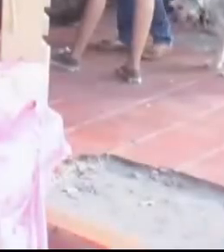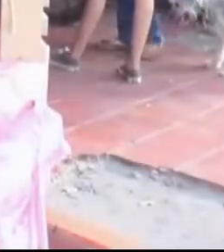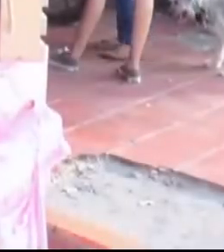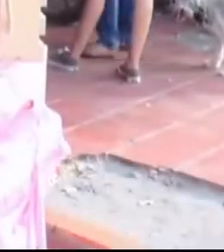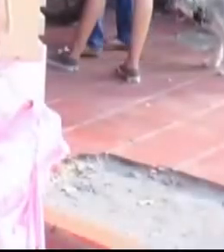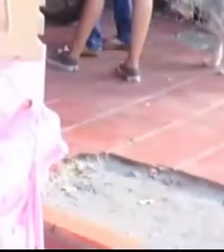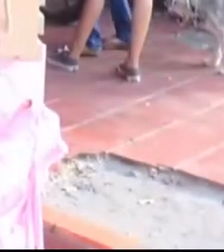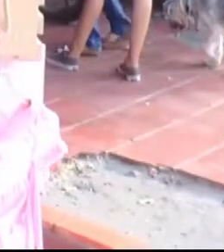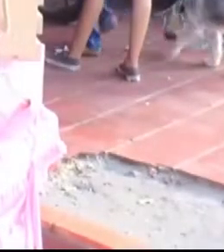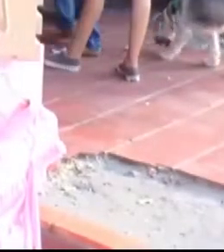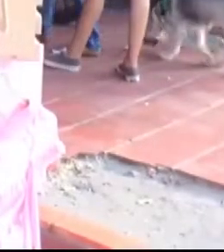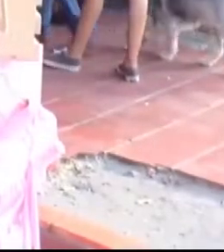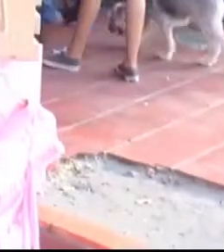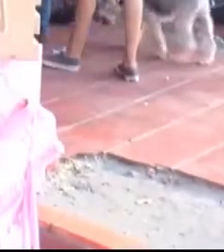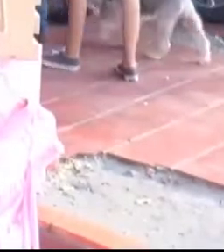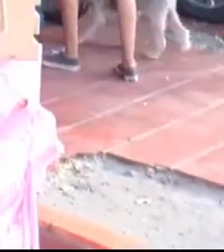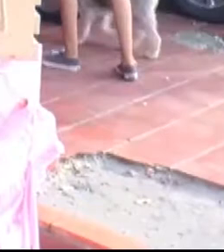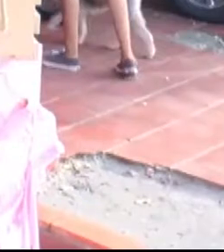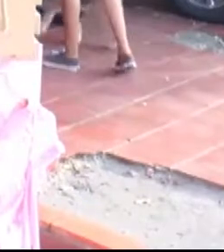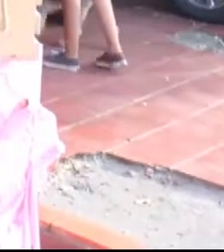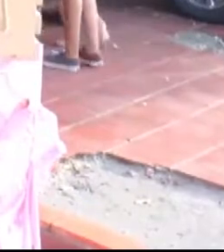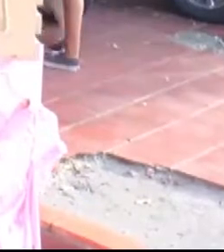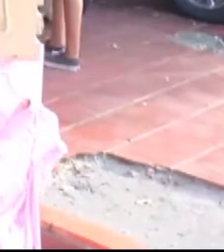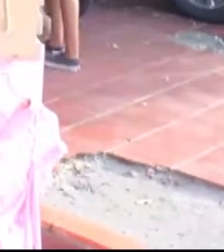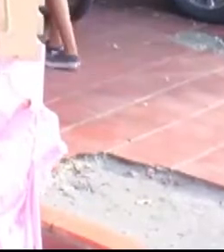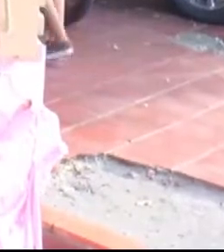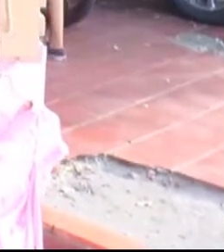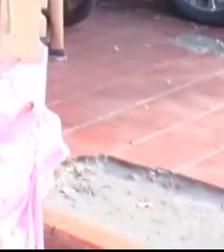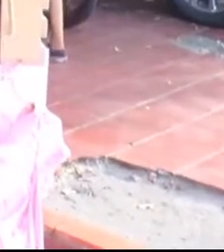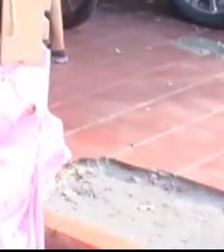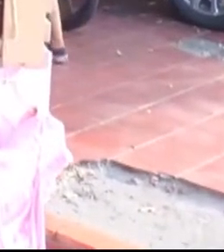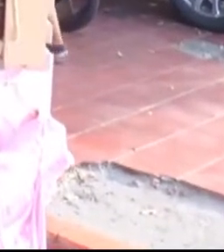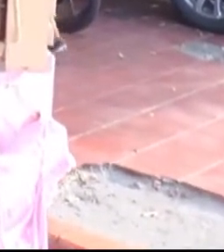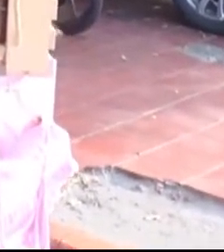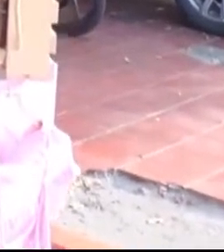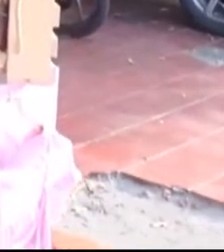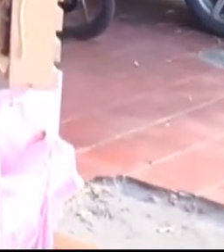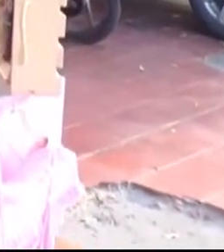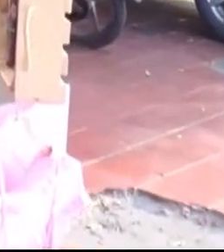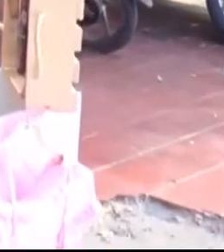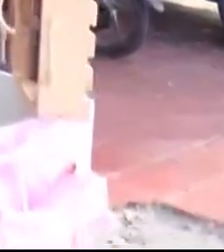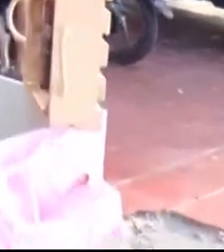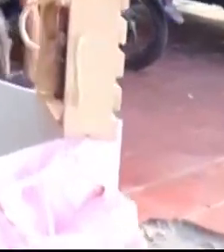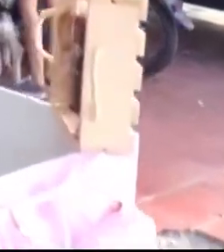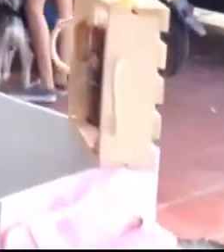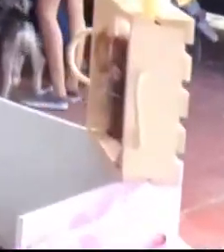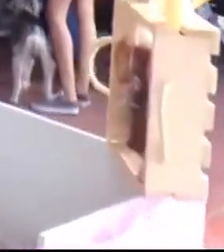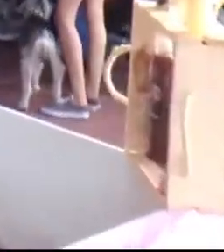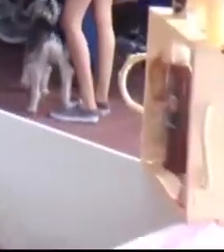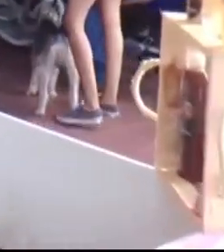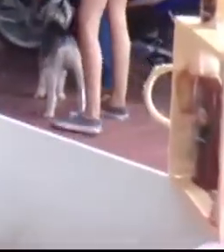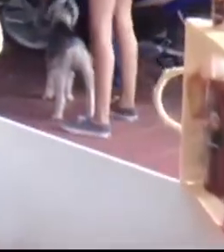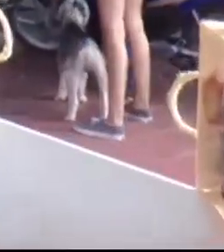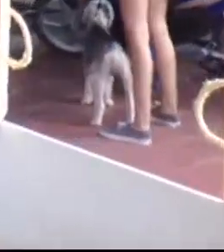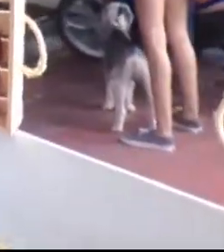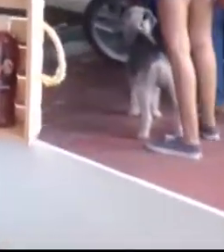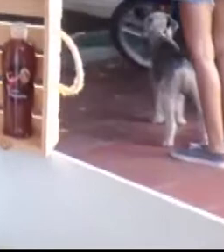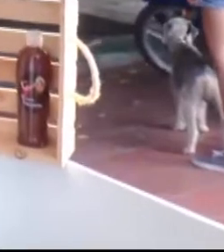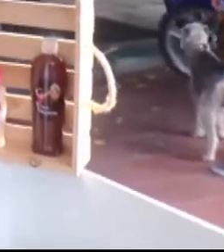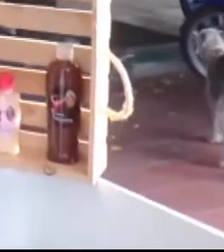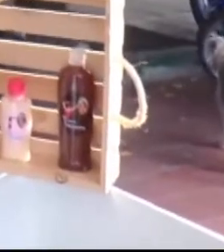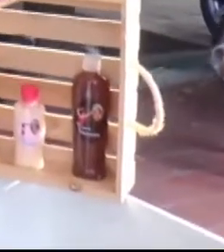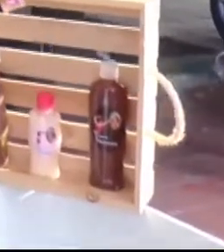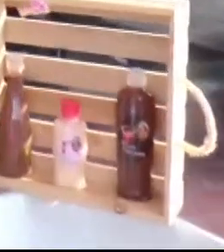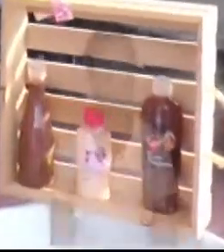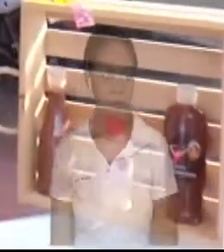Bueno, y durante todo el fin de semana en Barranca Bermeja se realizaron diferentes actividades para celebrar el Día de la Mamita. Muchísimas opciones para que todos